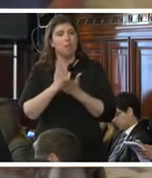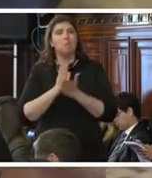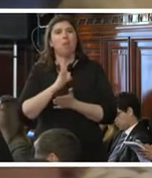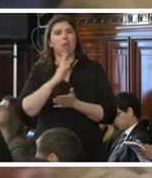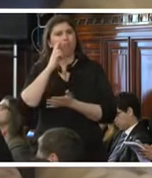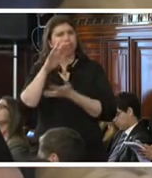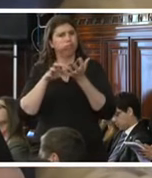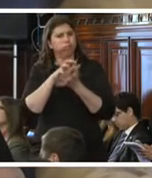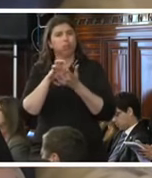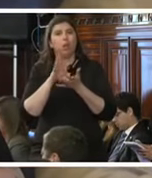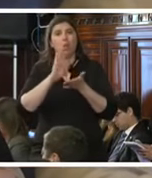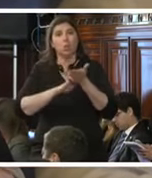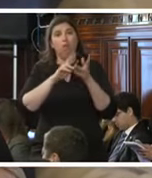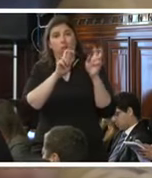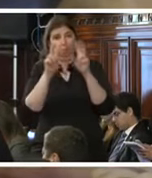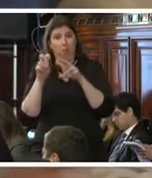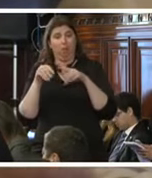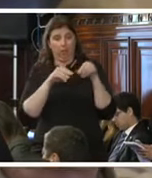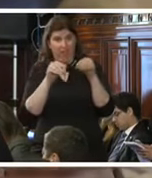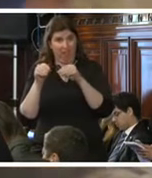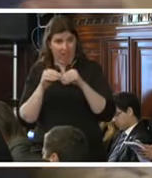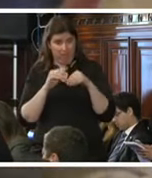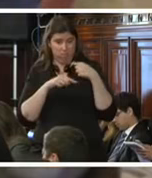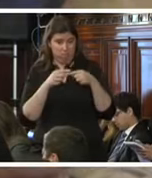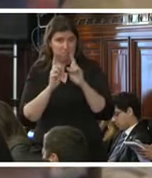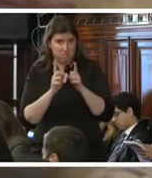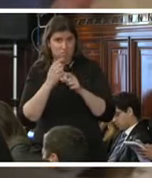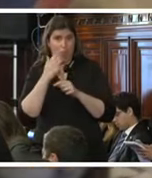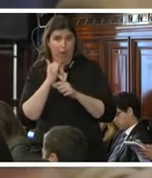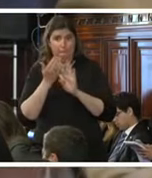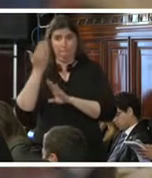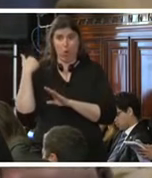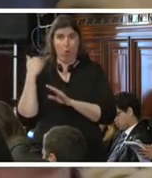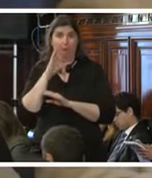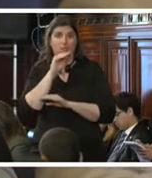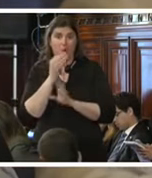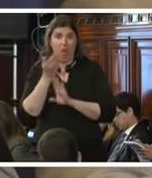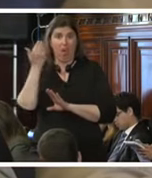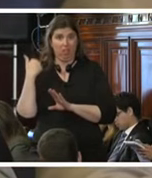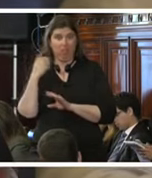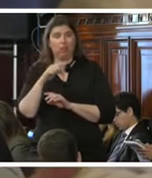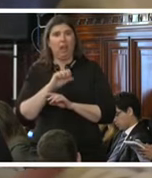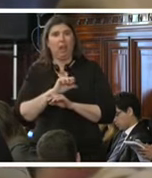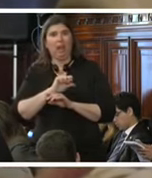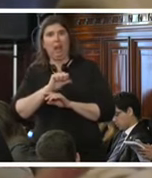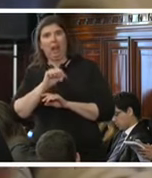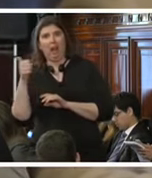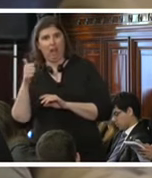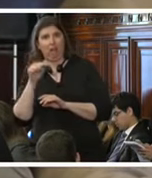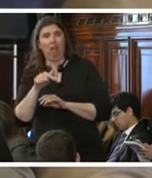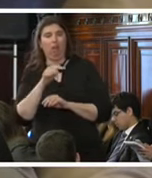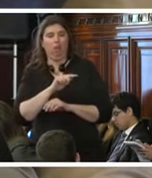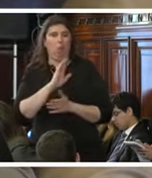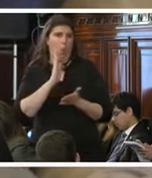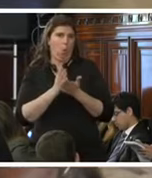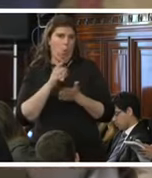en este caso de tierras, para seguir con el ejemplo, entre un campesino, un indígena, un ganadero, un empresario, termina ganando este último. Y eso